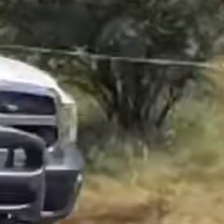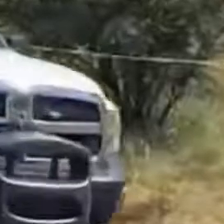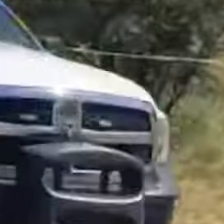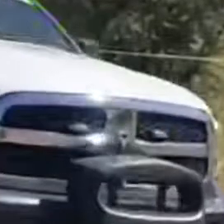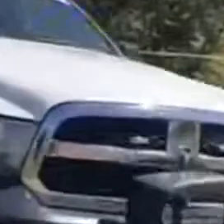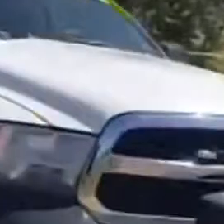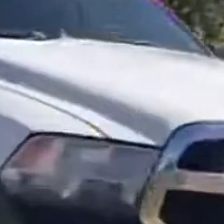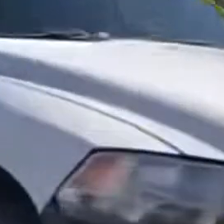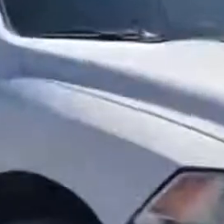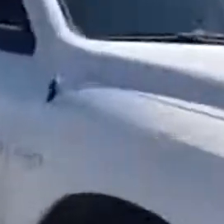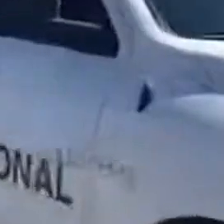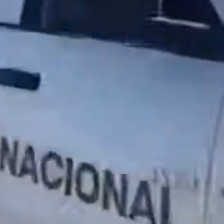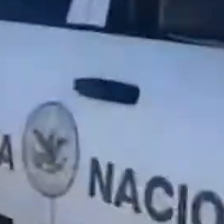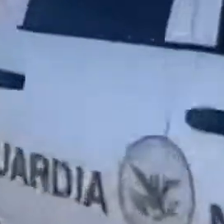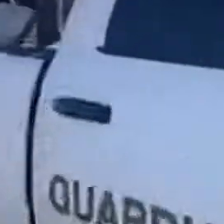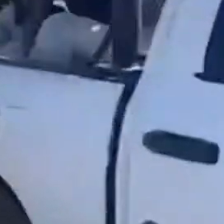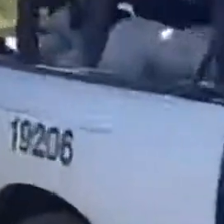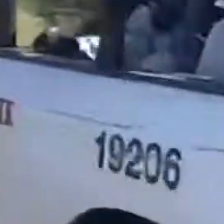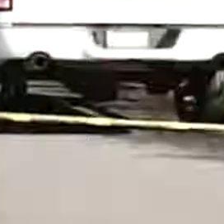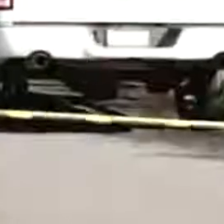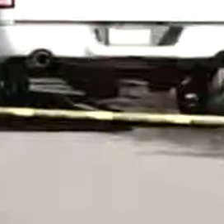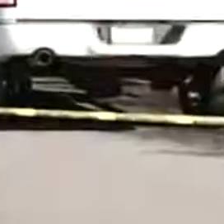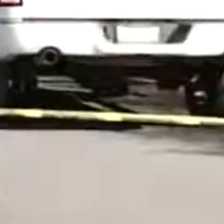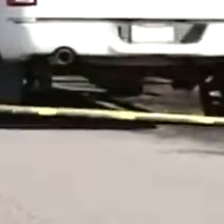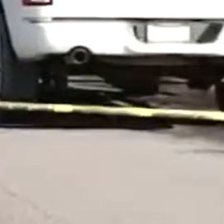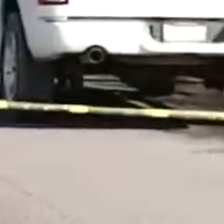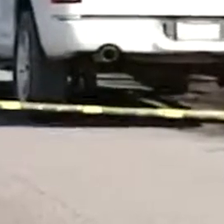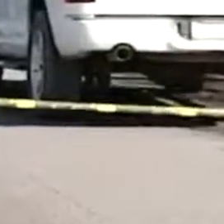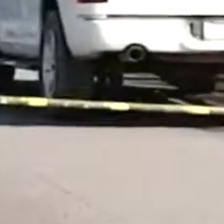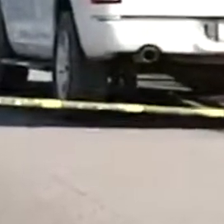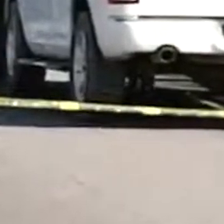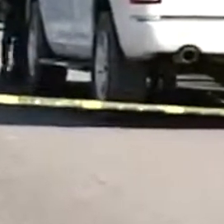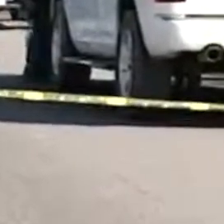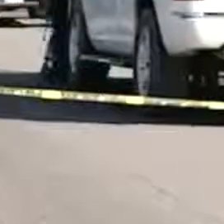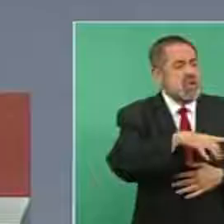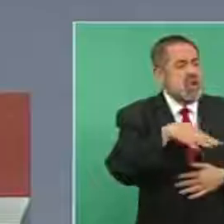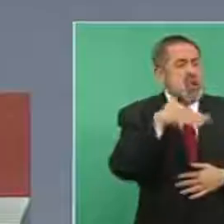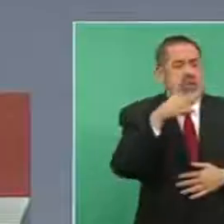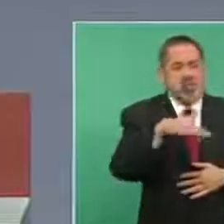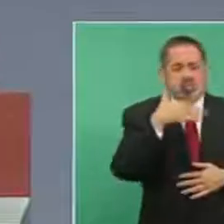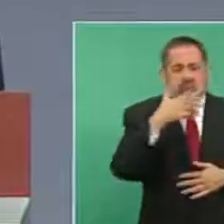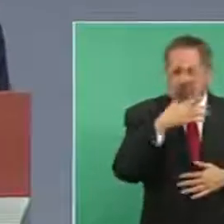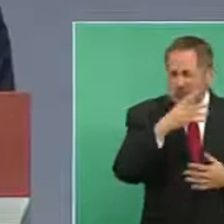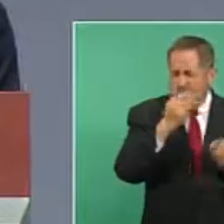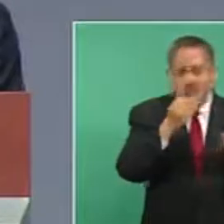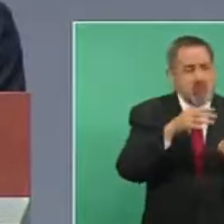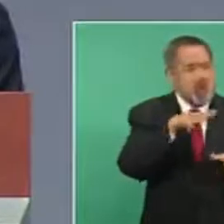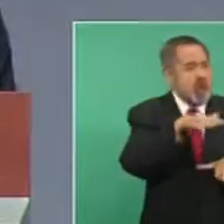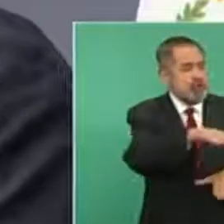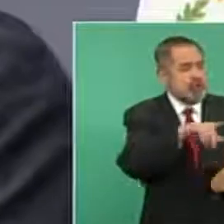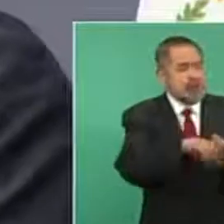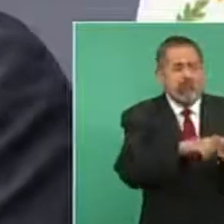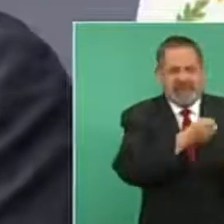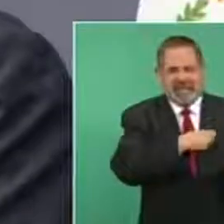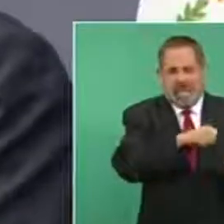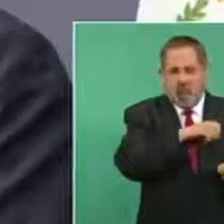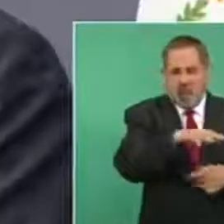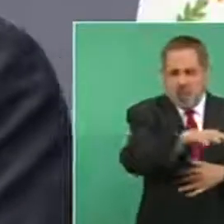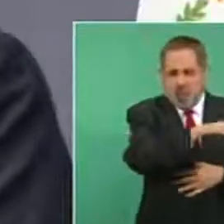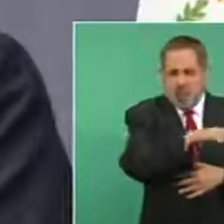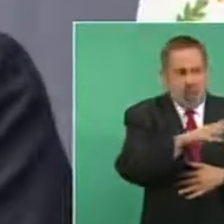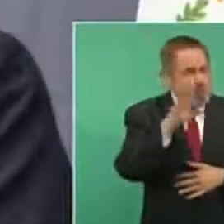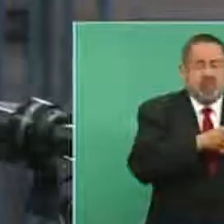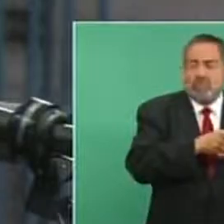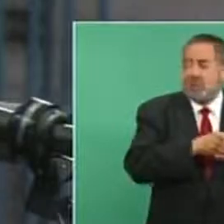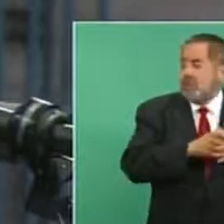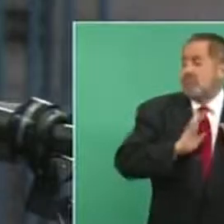semillero. López Obrador aprovechó para destacar el actuar de las Fuerzas Armadas y advirtió que ya no son lo mismo de antes. En la